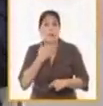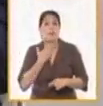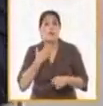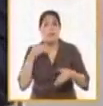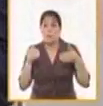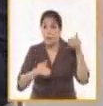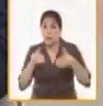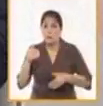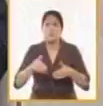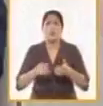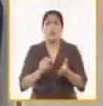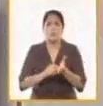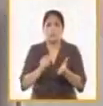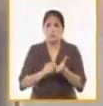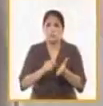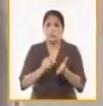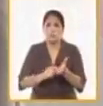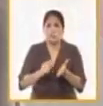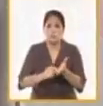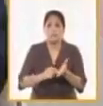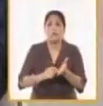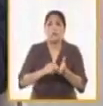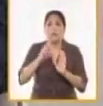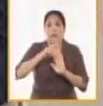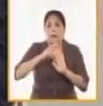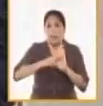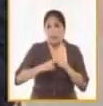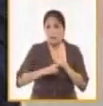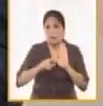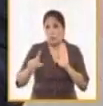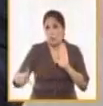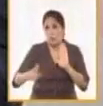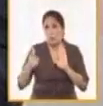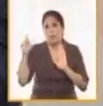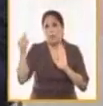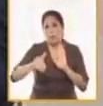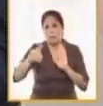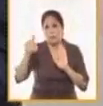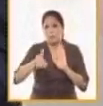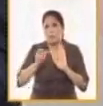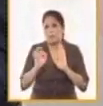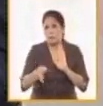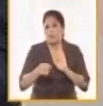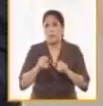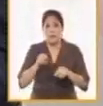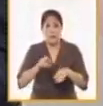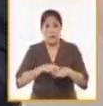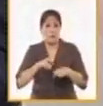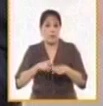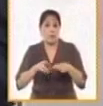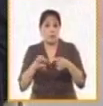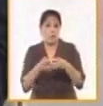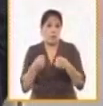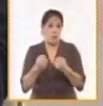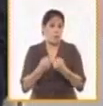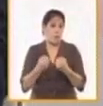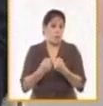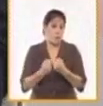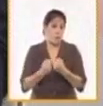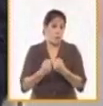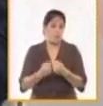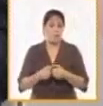se inscribió, cumplió con los requisitos y participó. De hecho, hay dos representantes de la oposición que